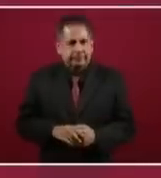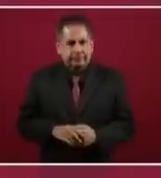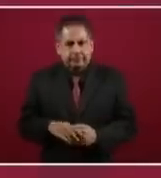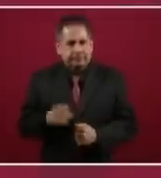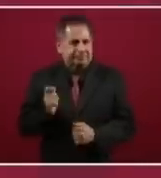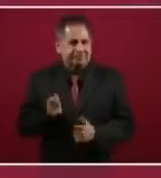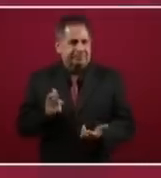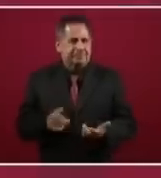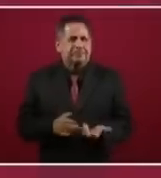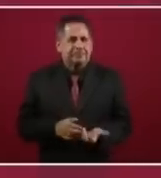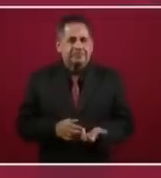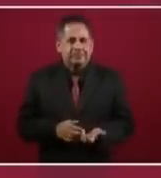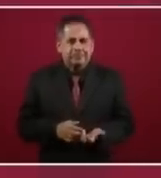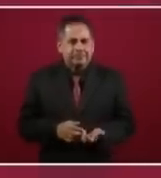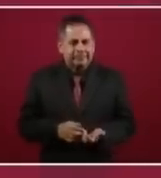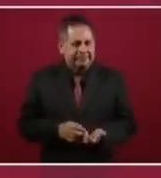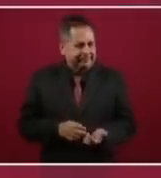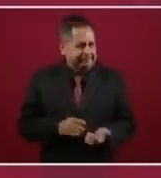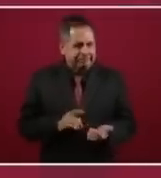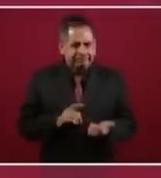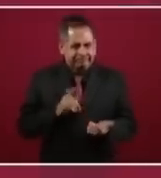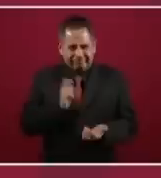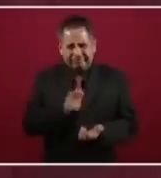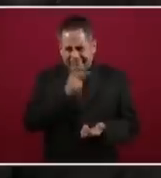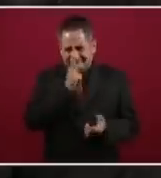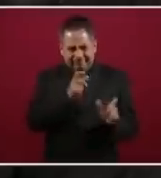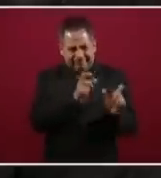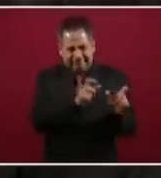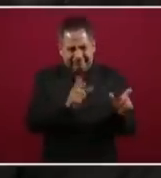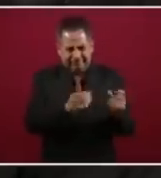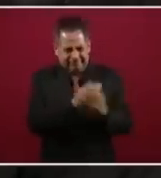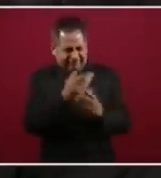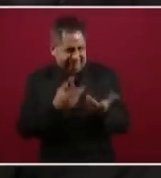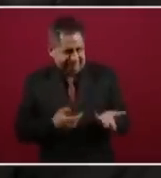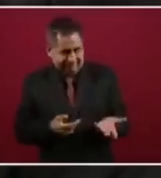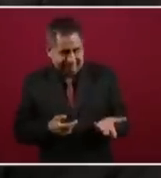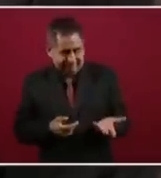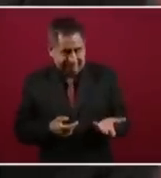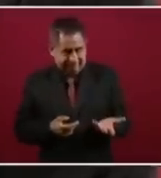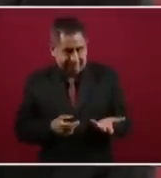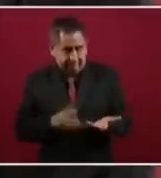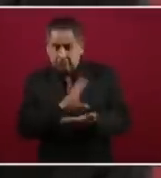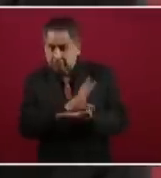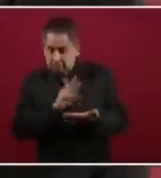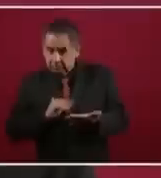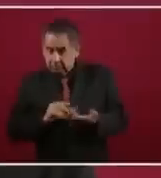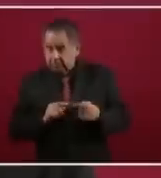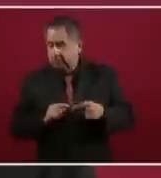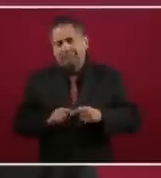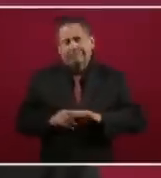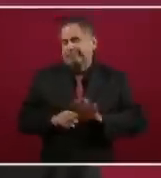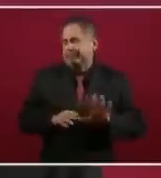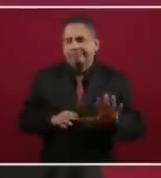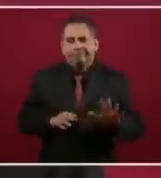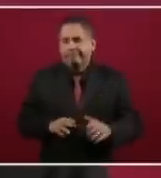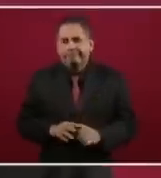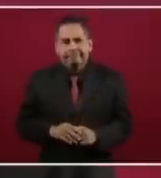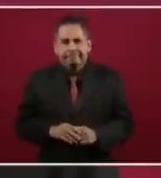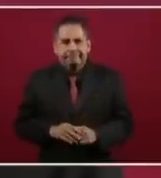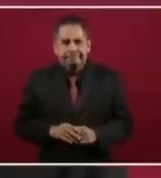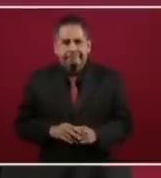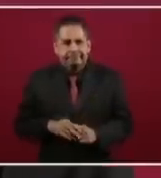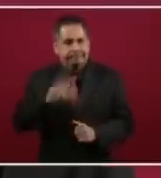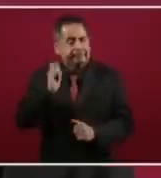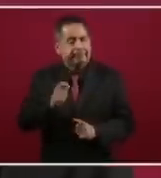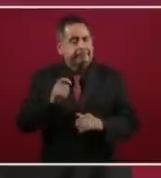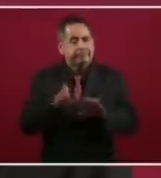esos términos, pues más no, en lo